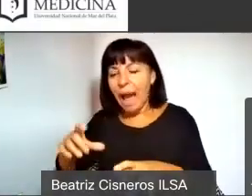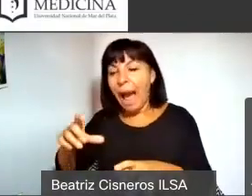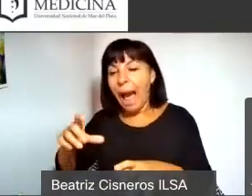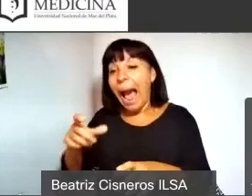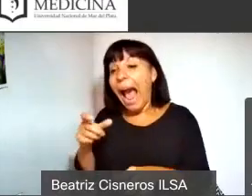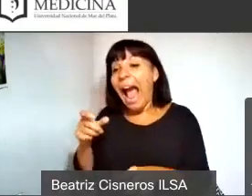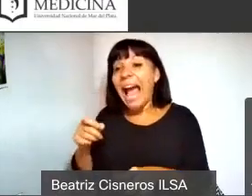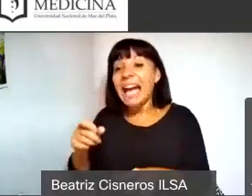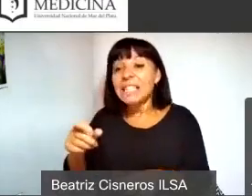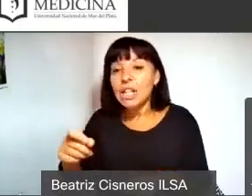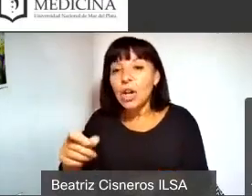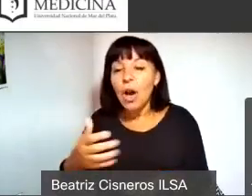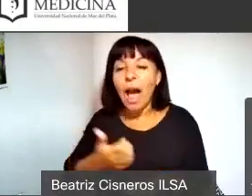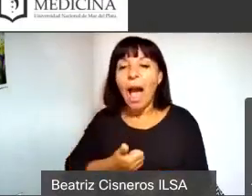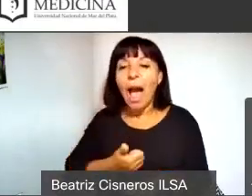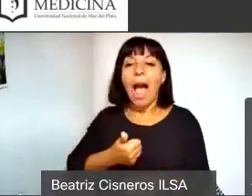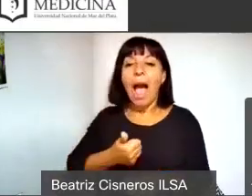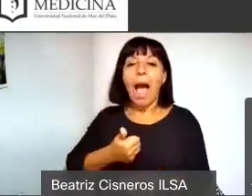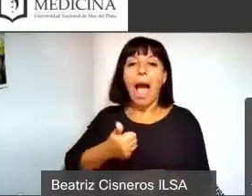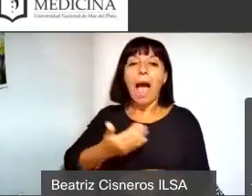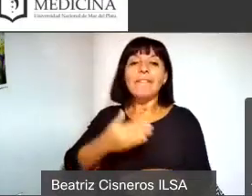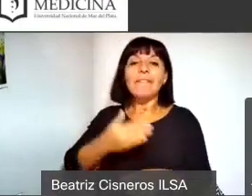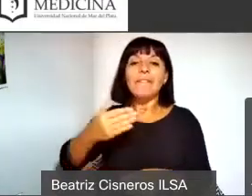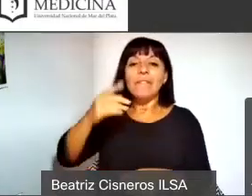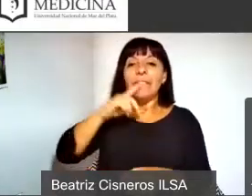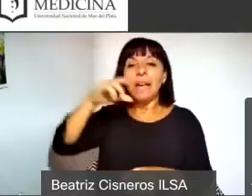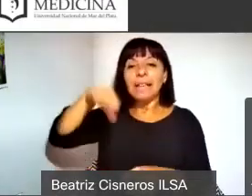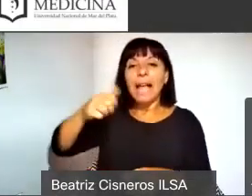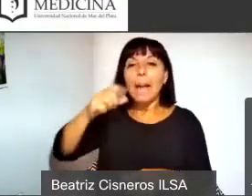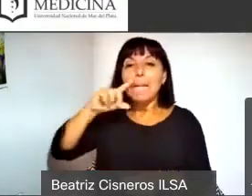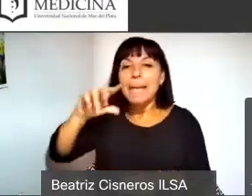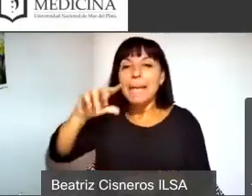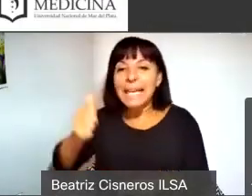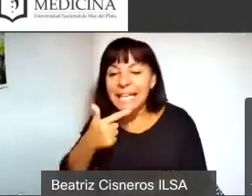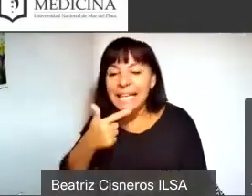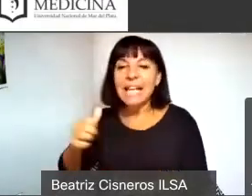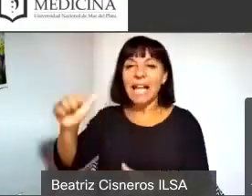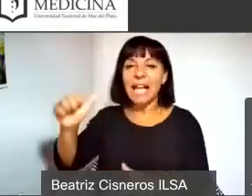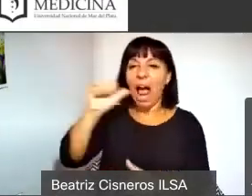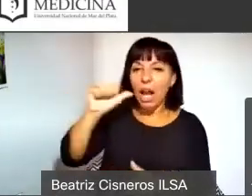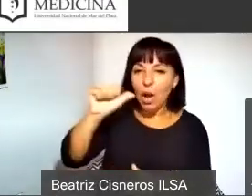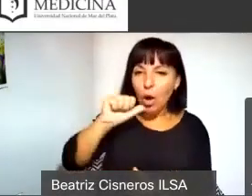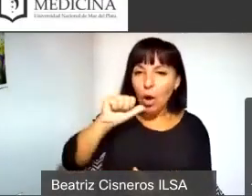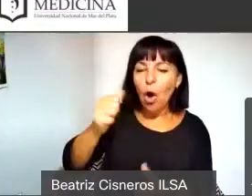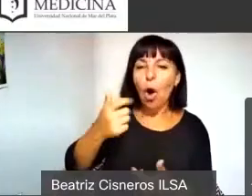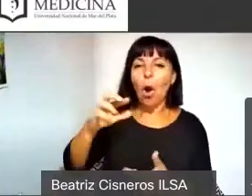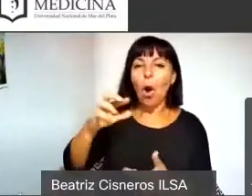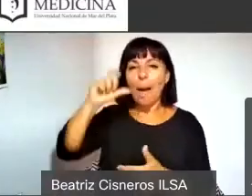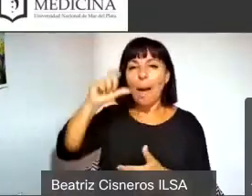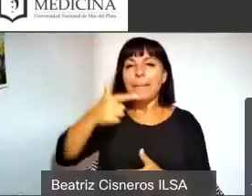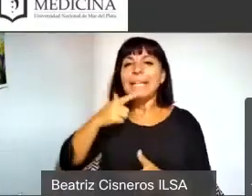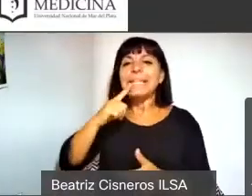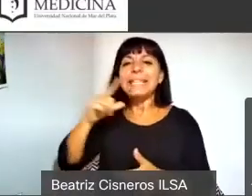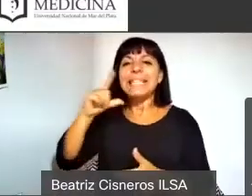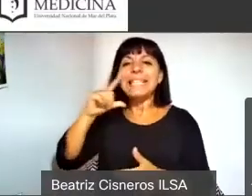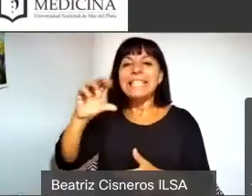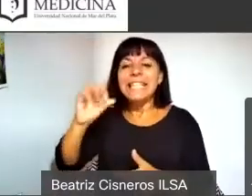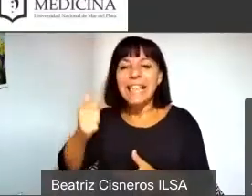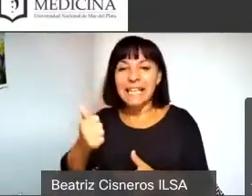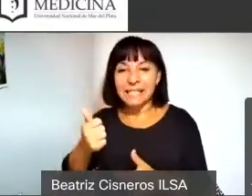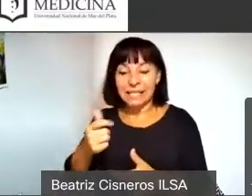de anfetaminas, alcohol, barbitúricos, pesticidas. Es la organela detoxificadora de la